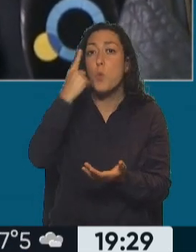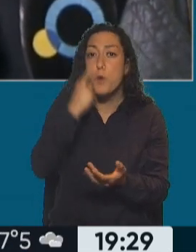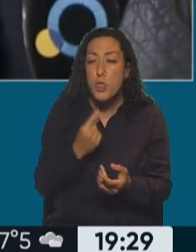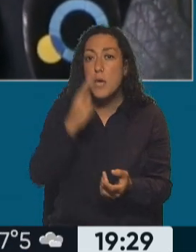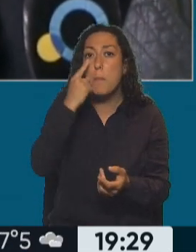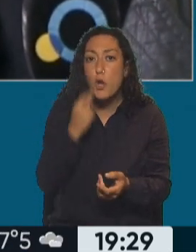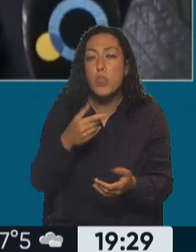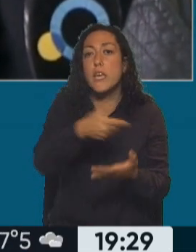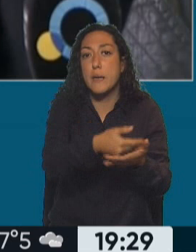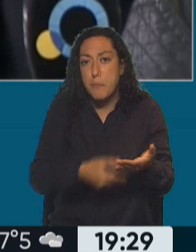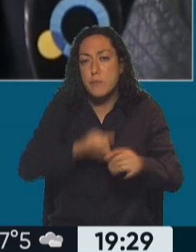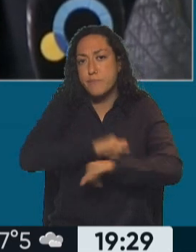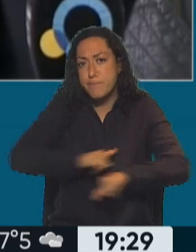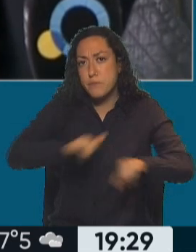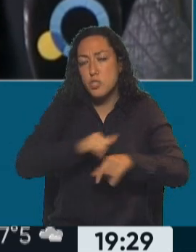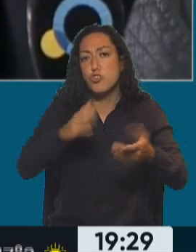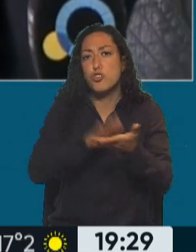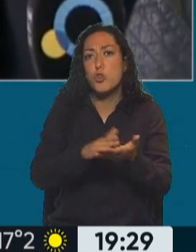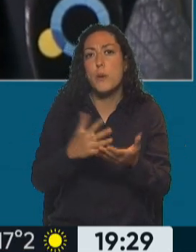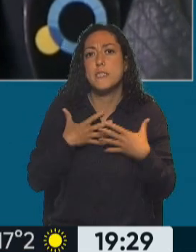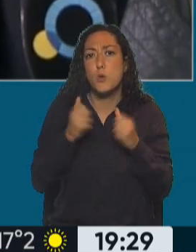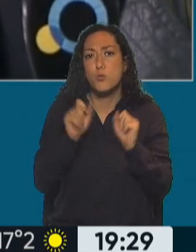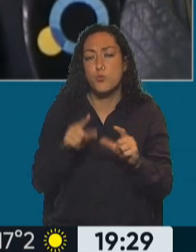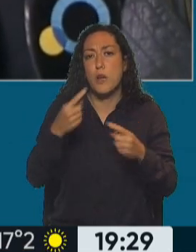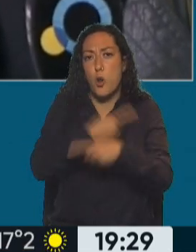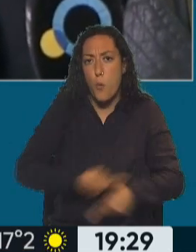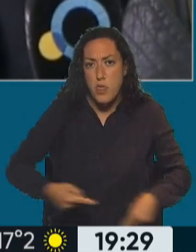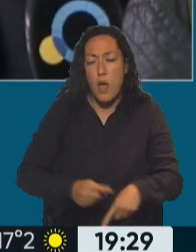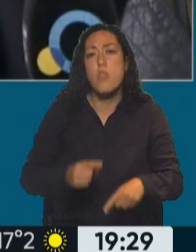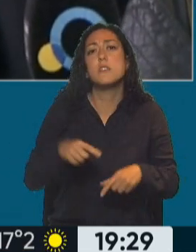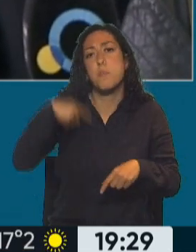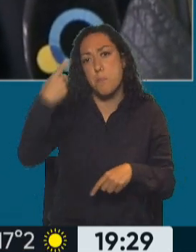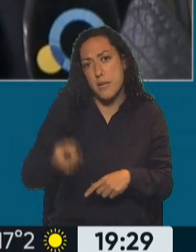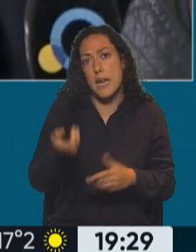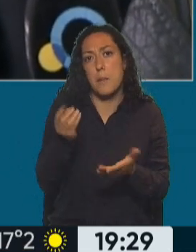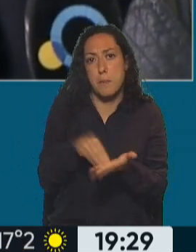así que las novedades respecto a la salud de Eve de Bonafini recién se conocerán mañana.